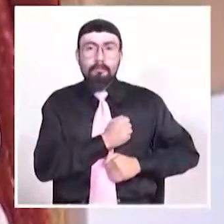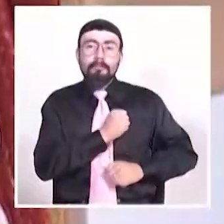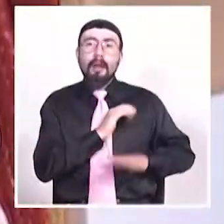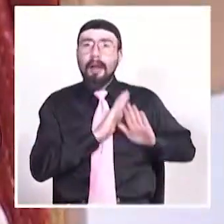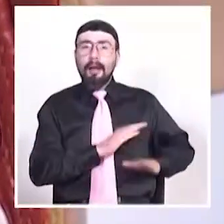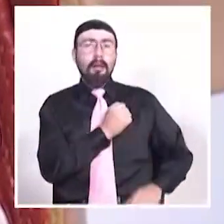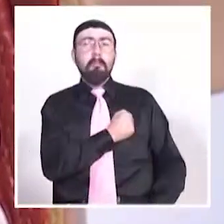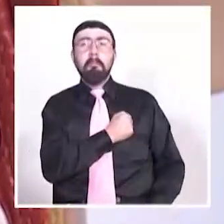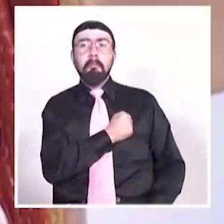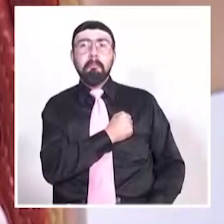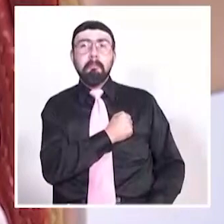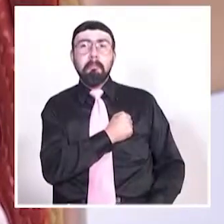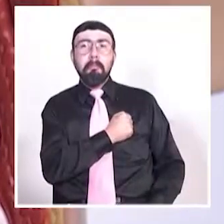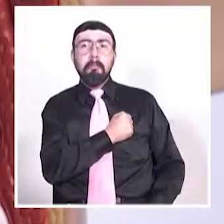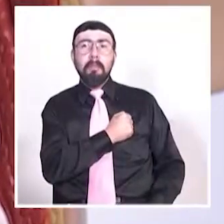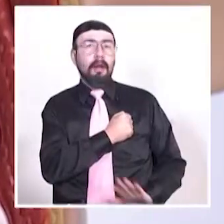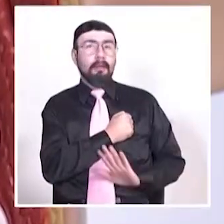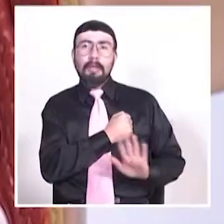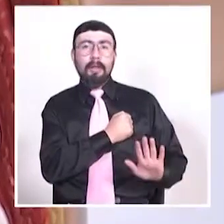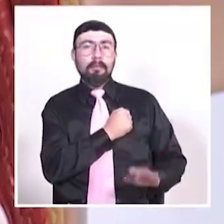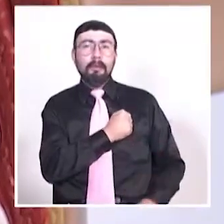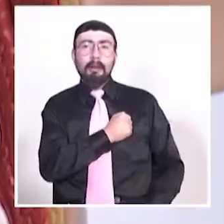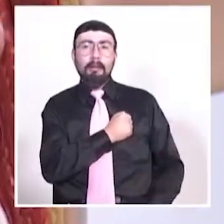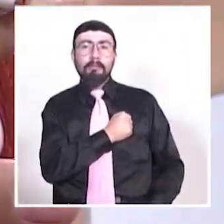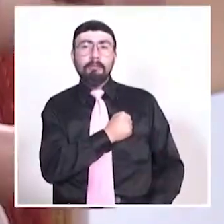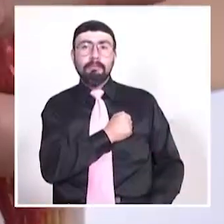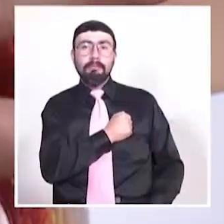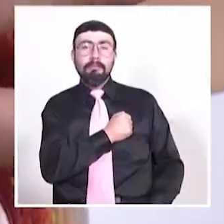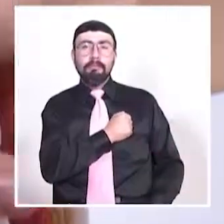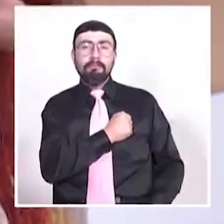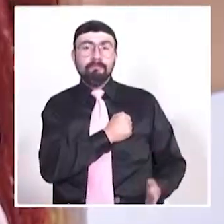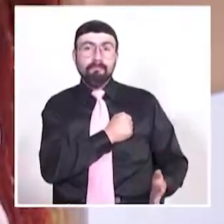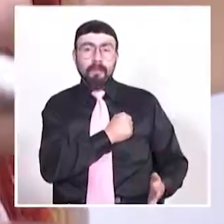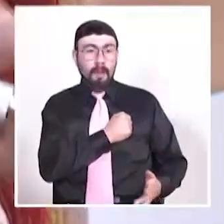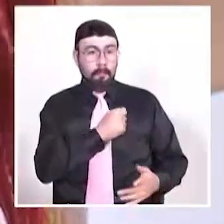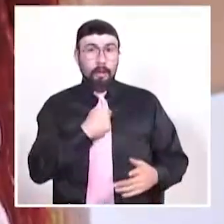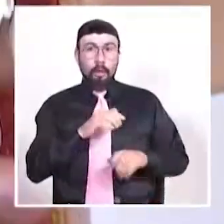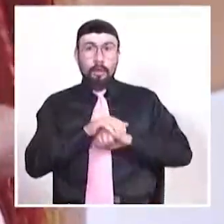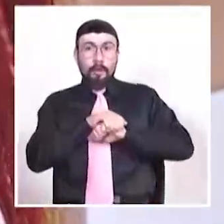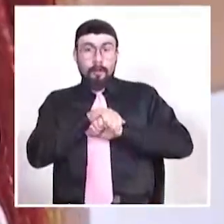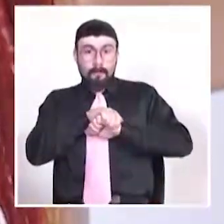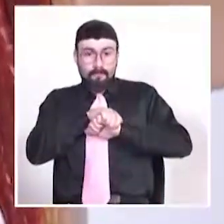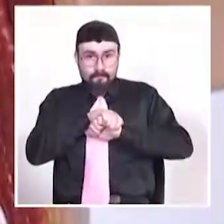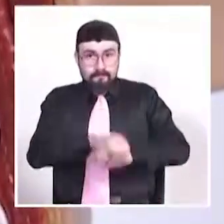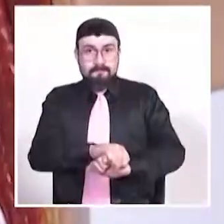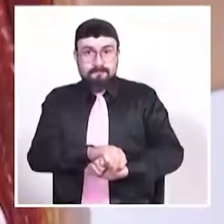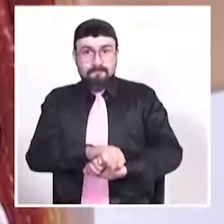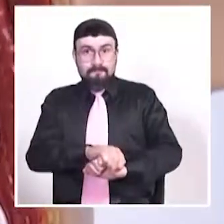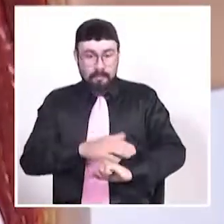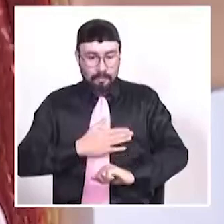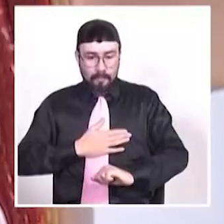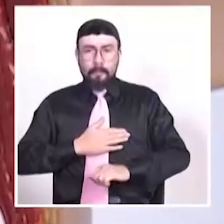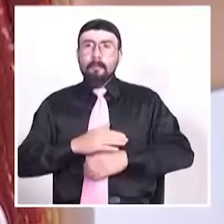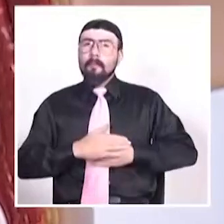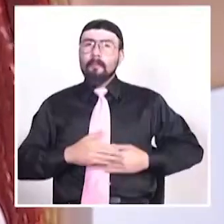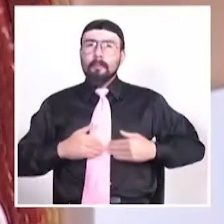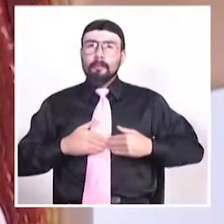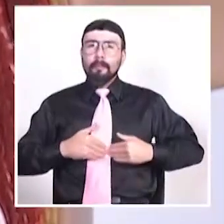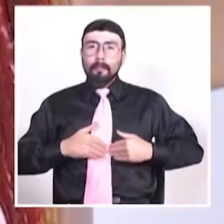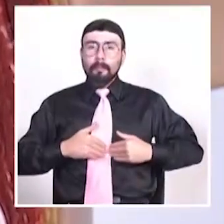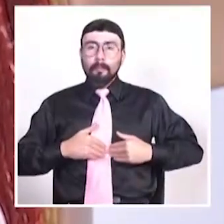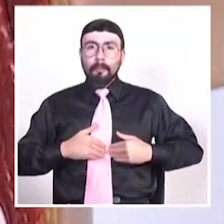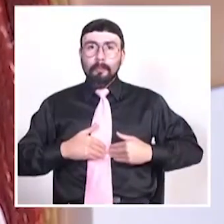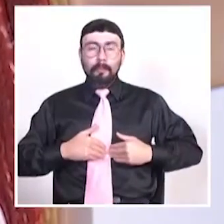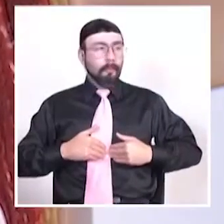corazón que no está funcionando. Entonces, al hacer la compresión en el esternón, ¿cierto? Que se hace